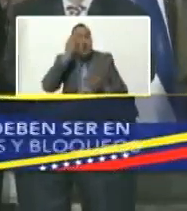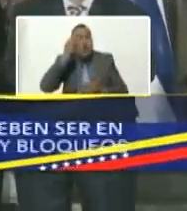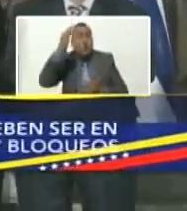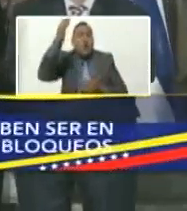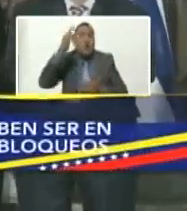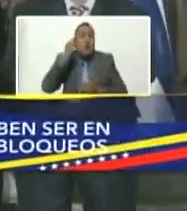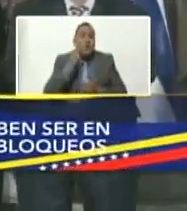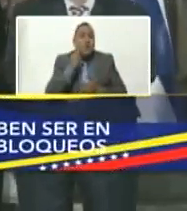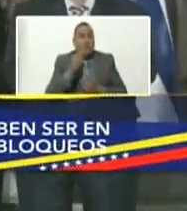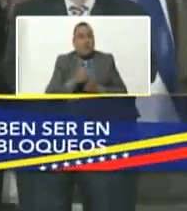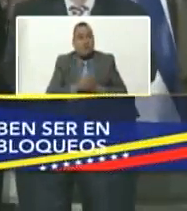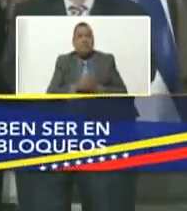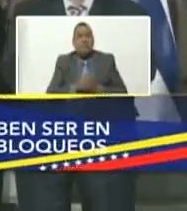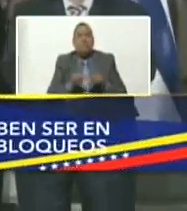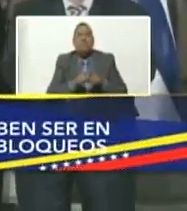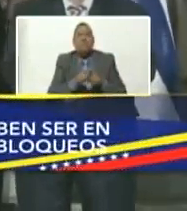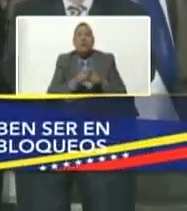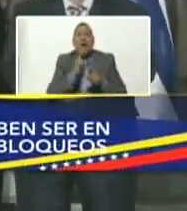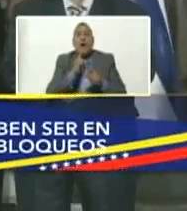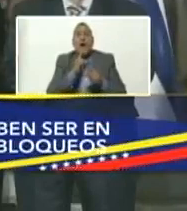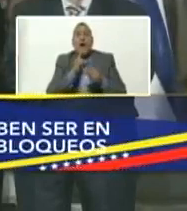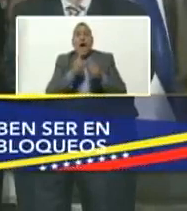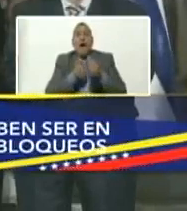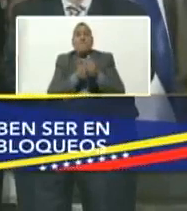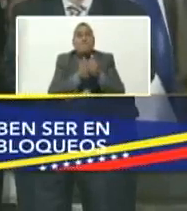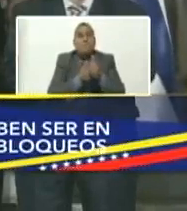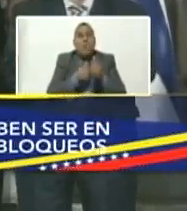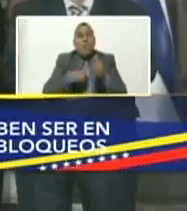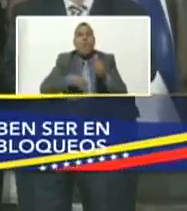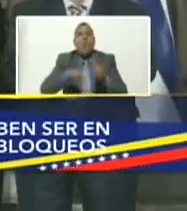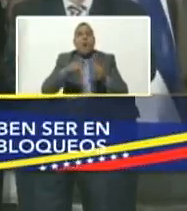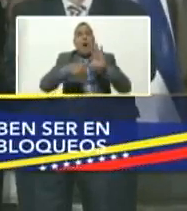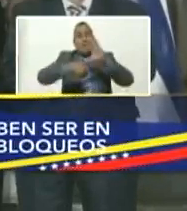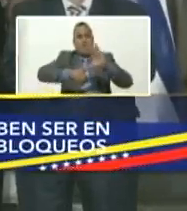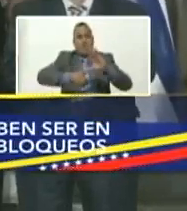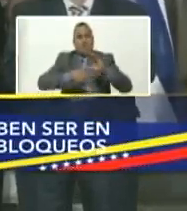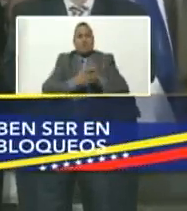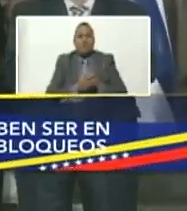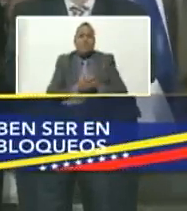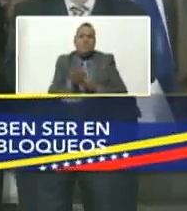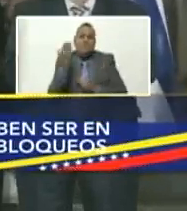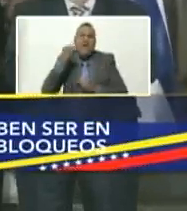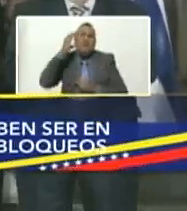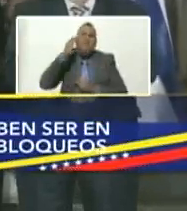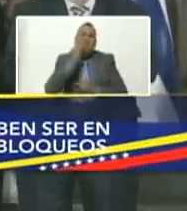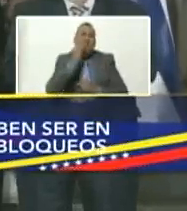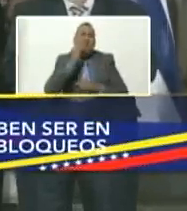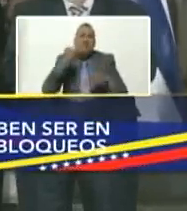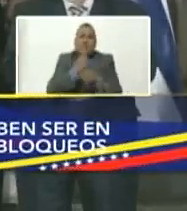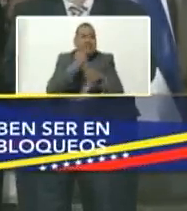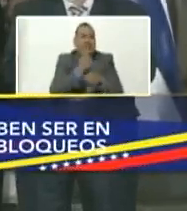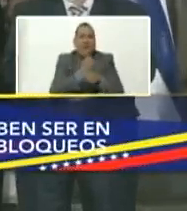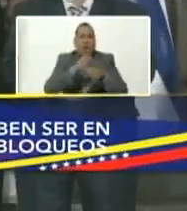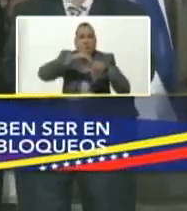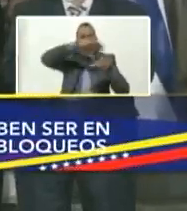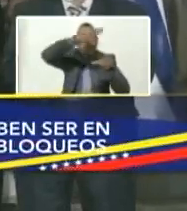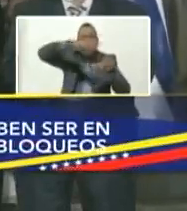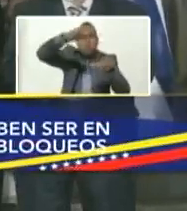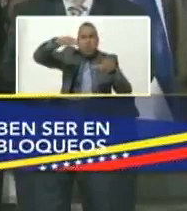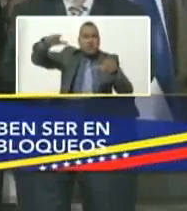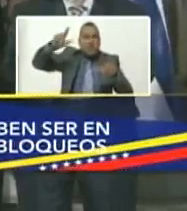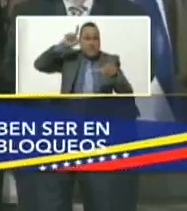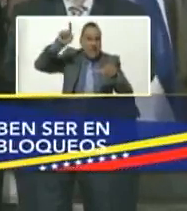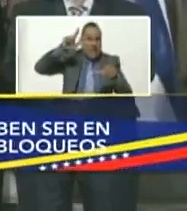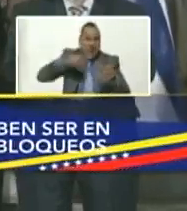el apóstol de América. Desde que Fidel combatió en la Sierra Maestra con un fusil enviado por